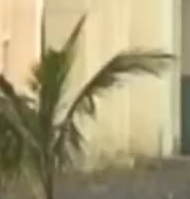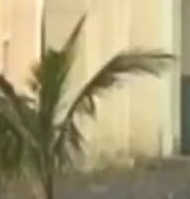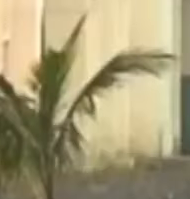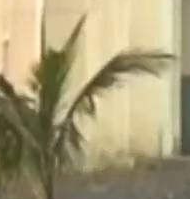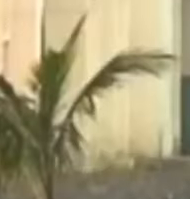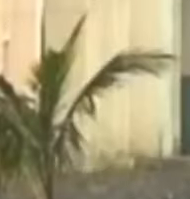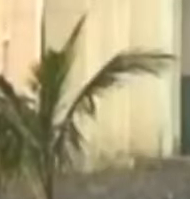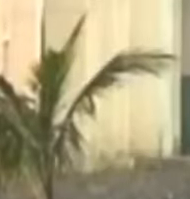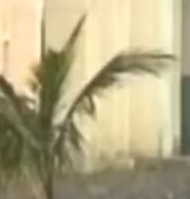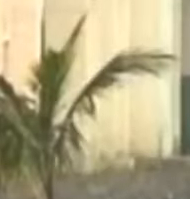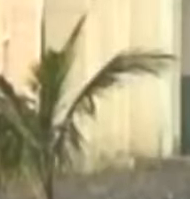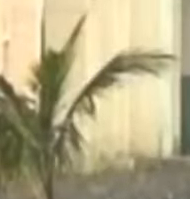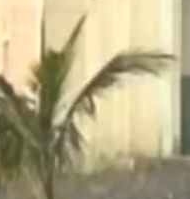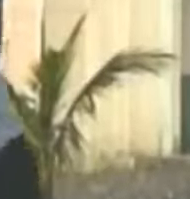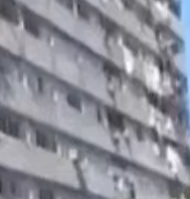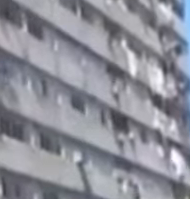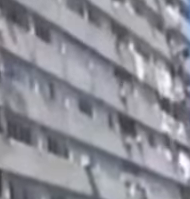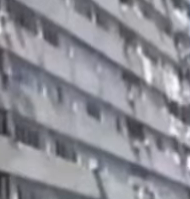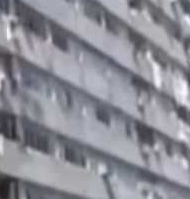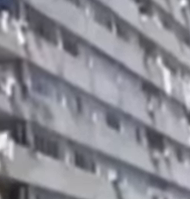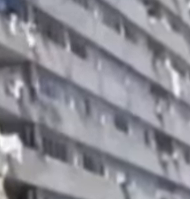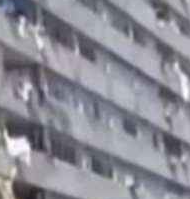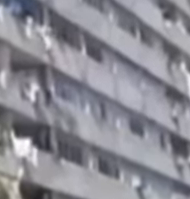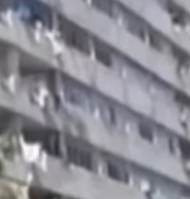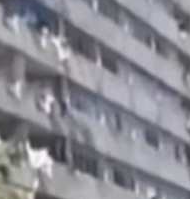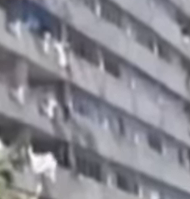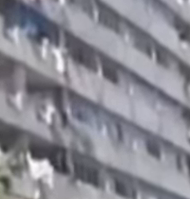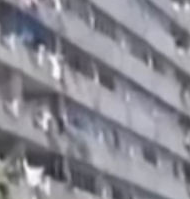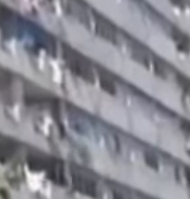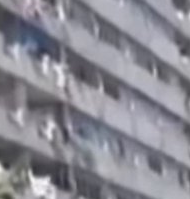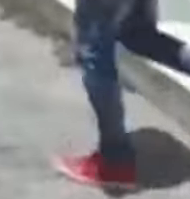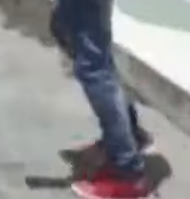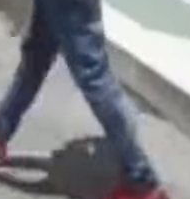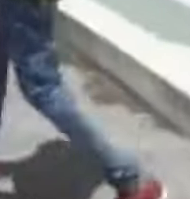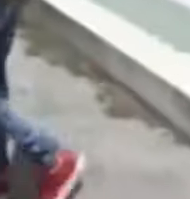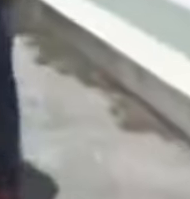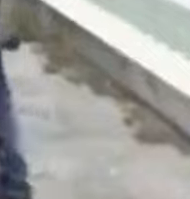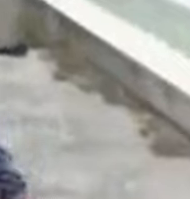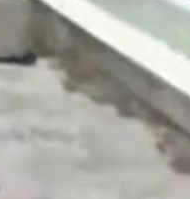espera esta es mi tierra Villa